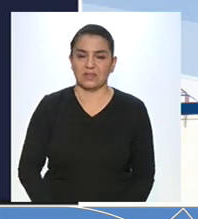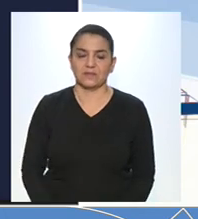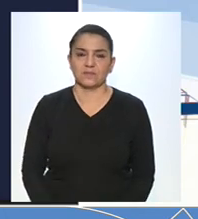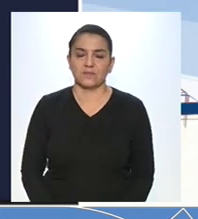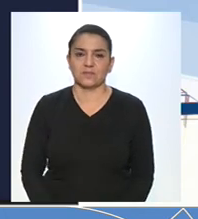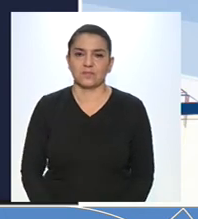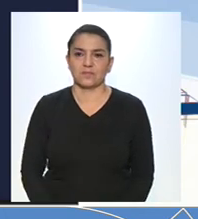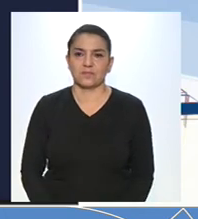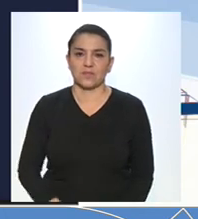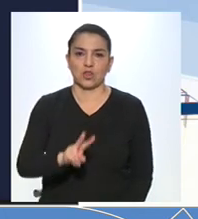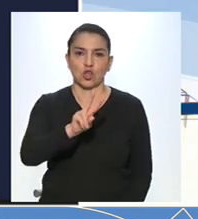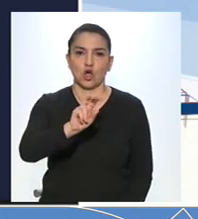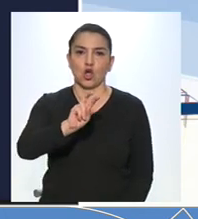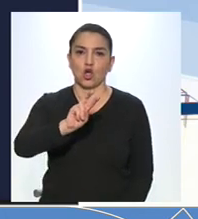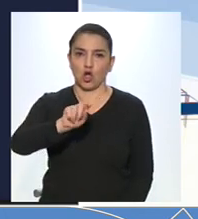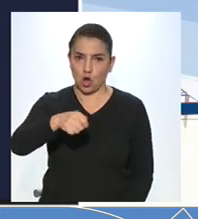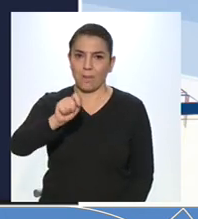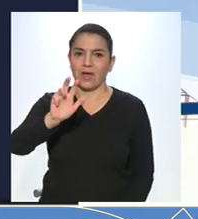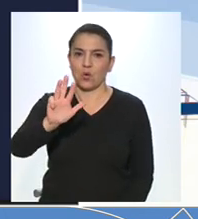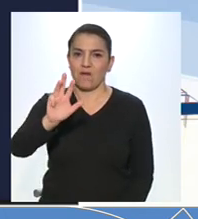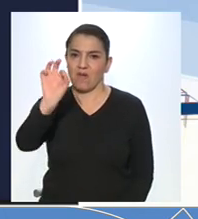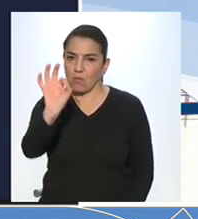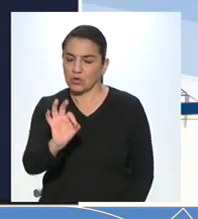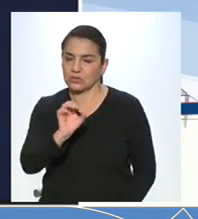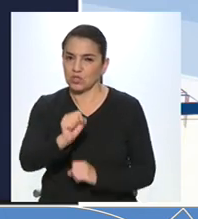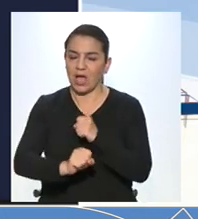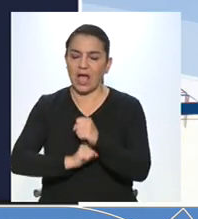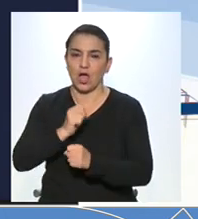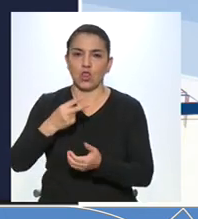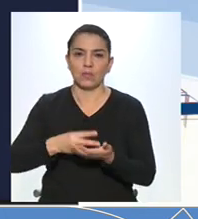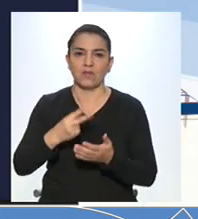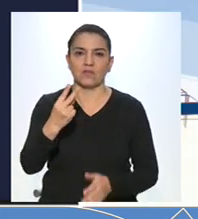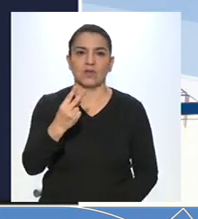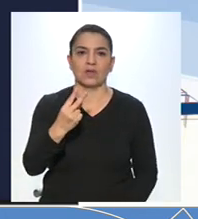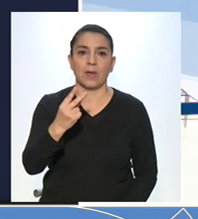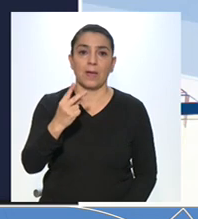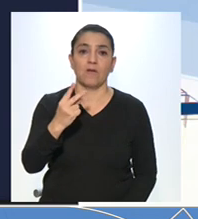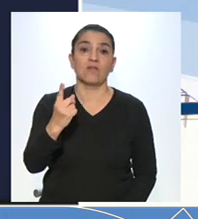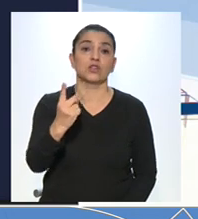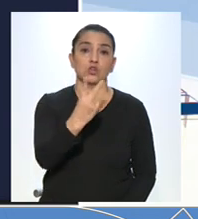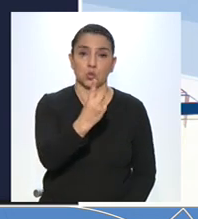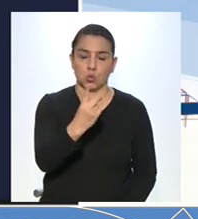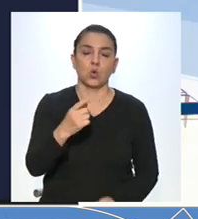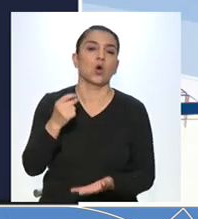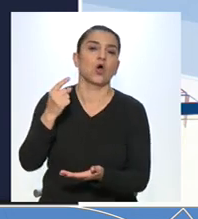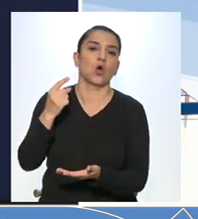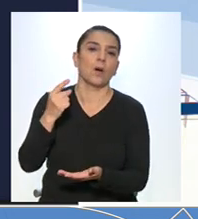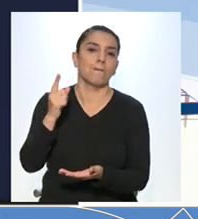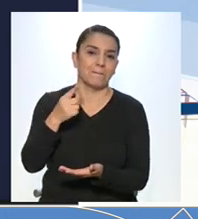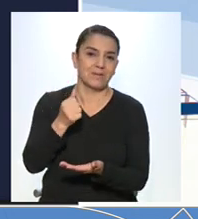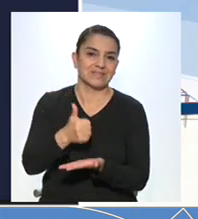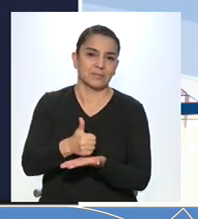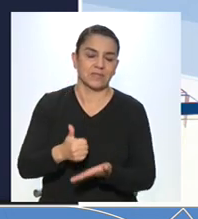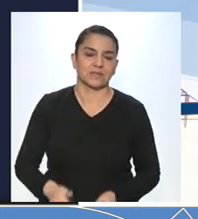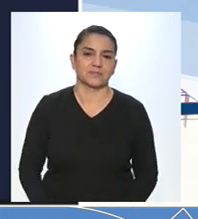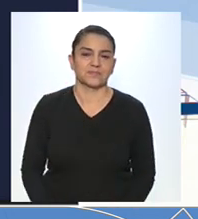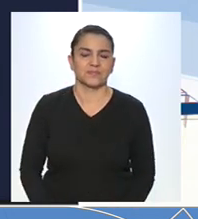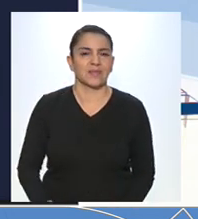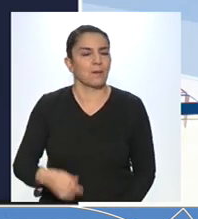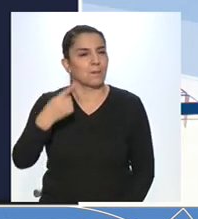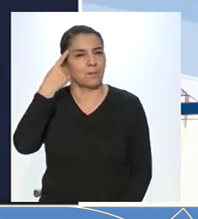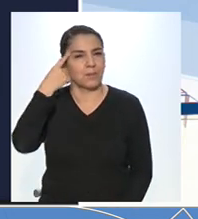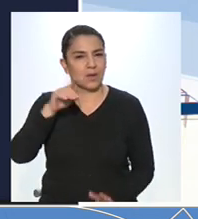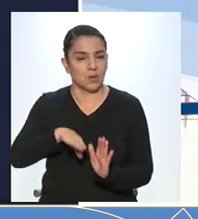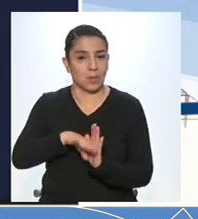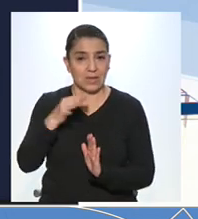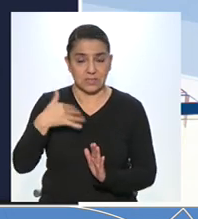2020 y alrededor de 2,9% en el primer semestre del 2021. Pero lo más importante,